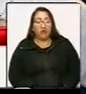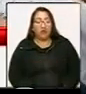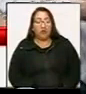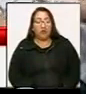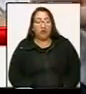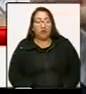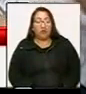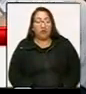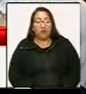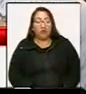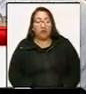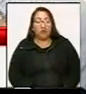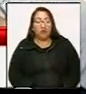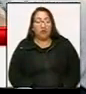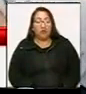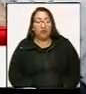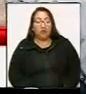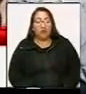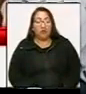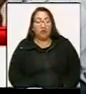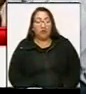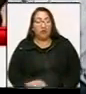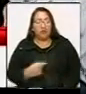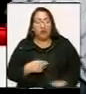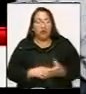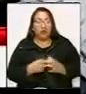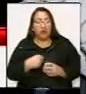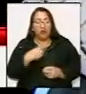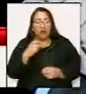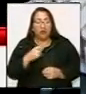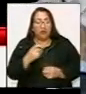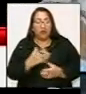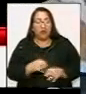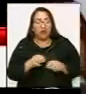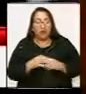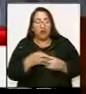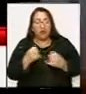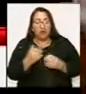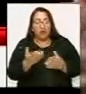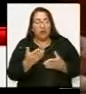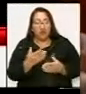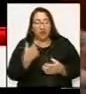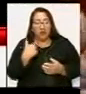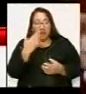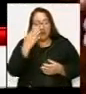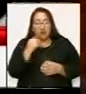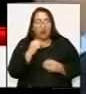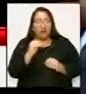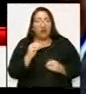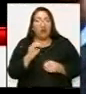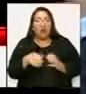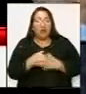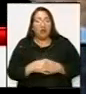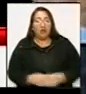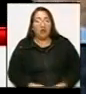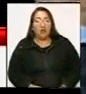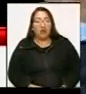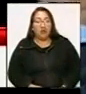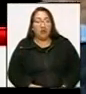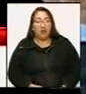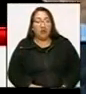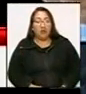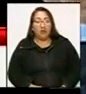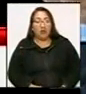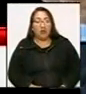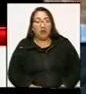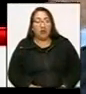años. Necesariamente tendríamos que tener ese tipo de informe para ver si continuamos con incrementando